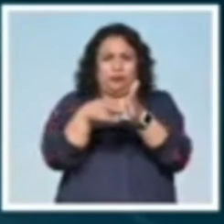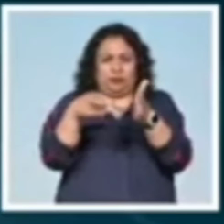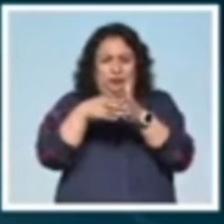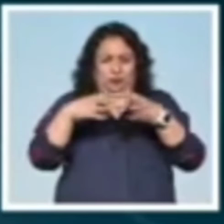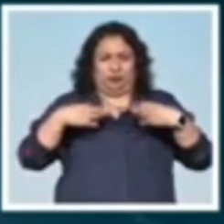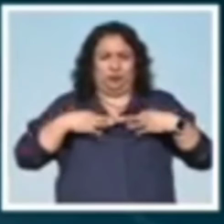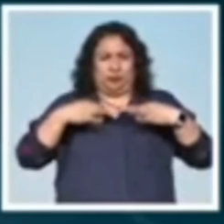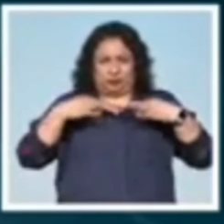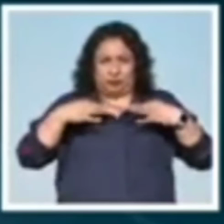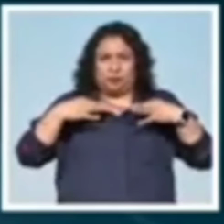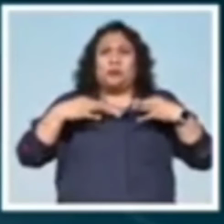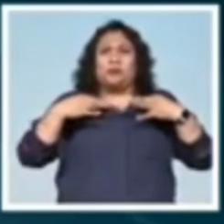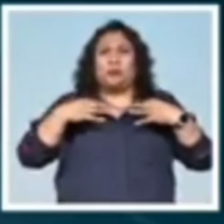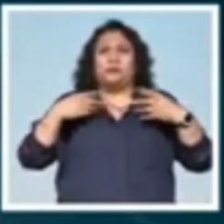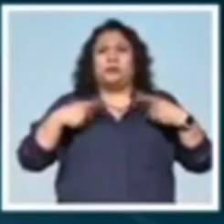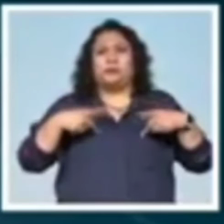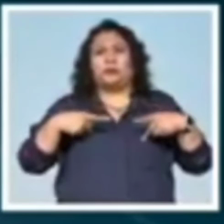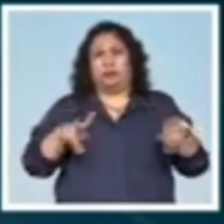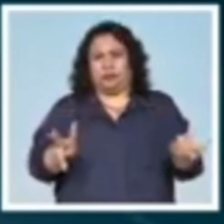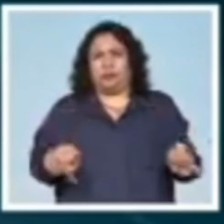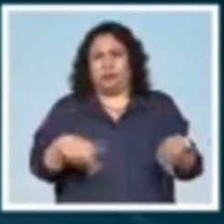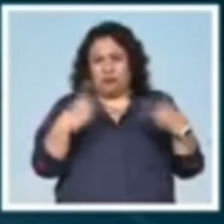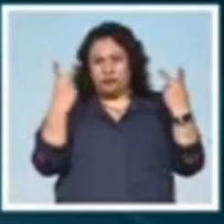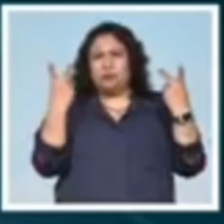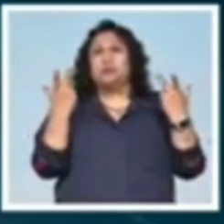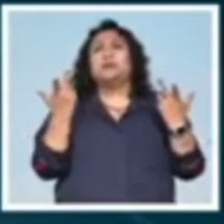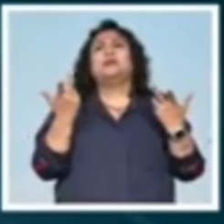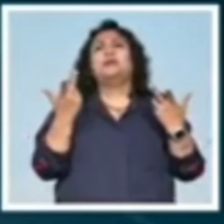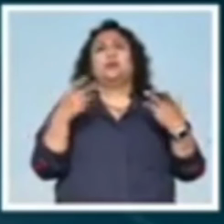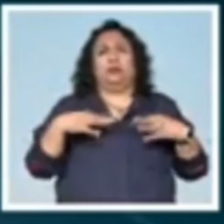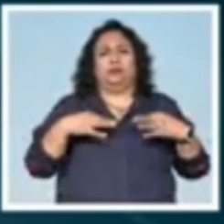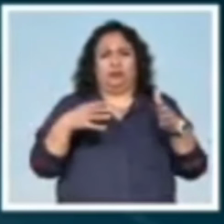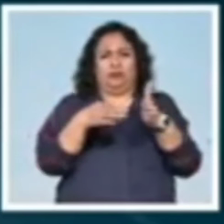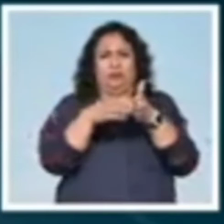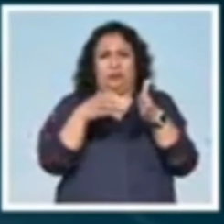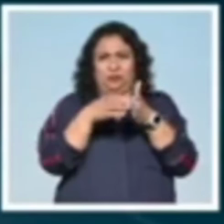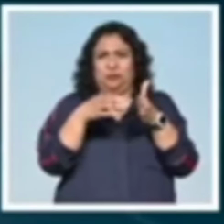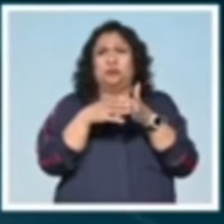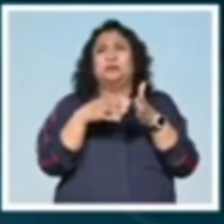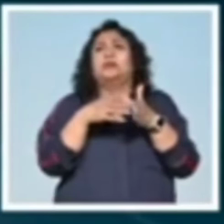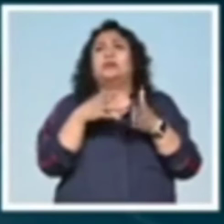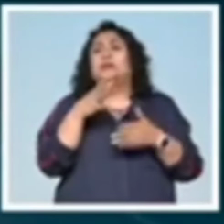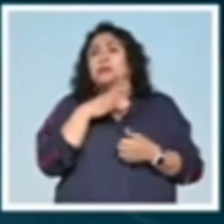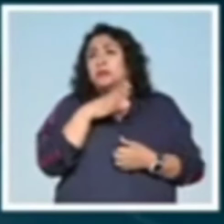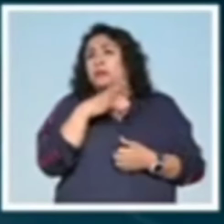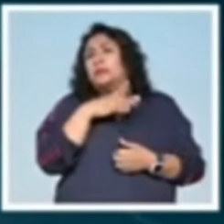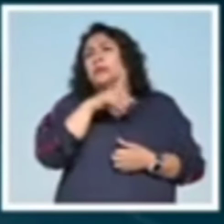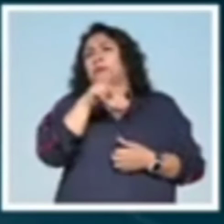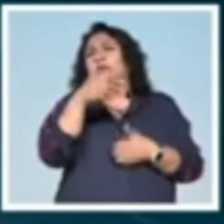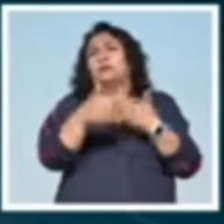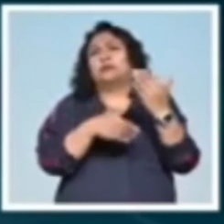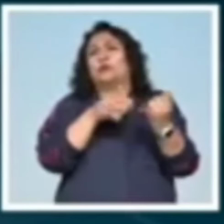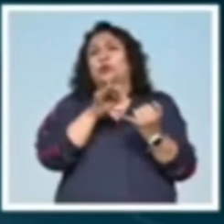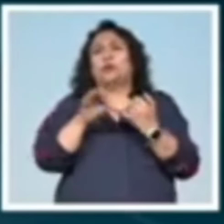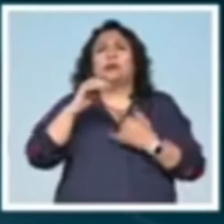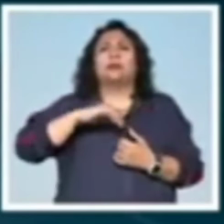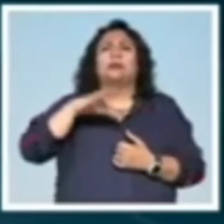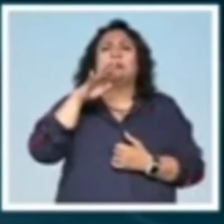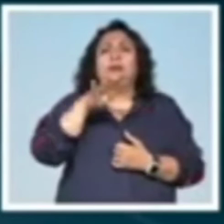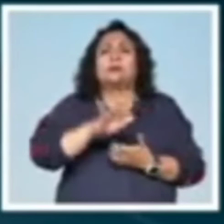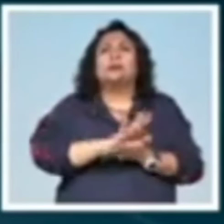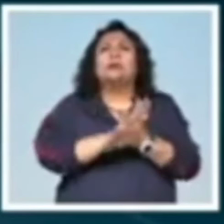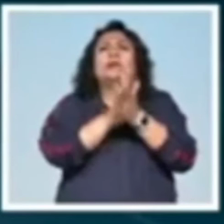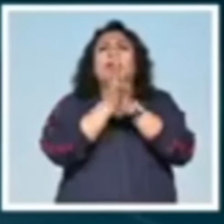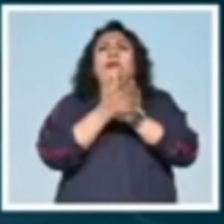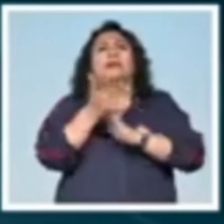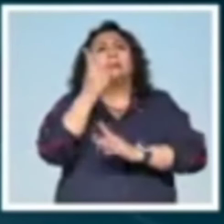ropa, estos mercaderes empiezan con los cajones de ropa que van a devenir a finales del siglo XIX en estos